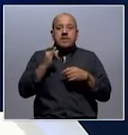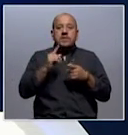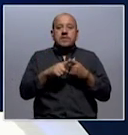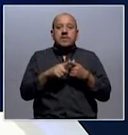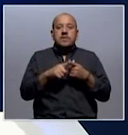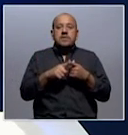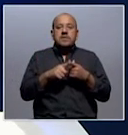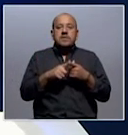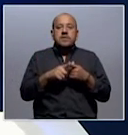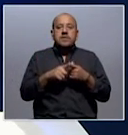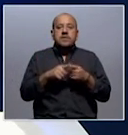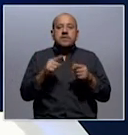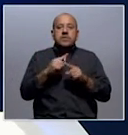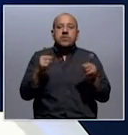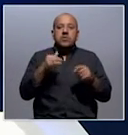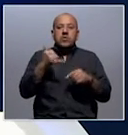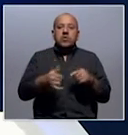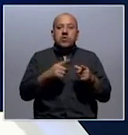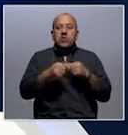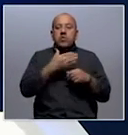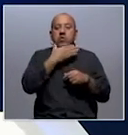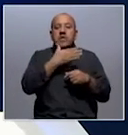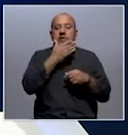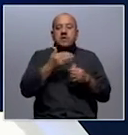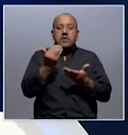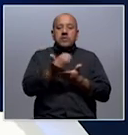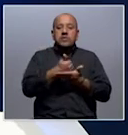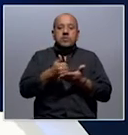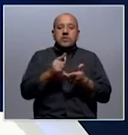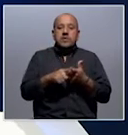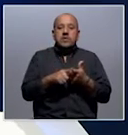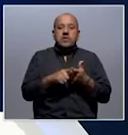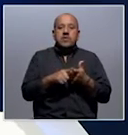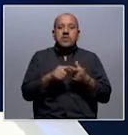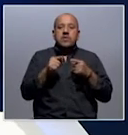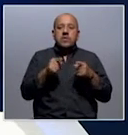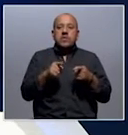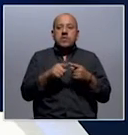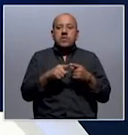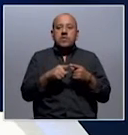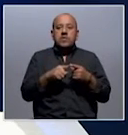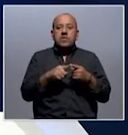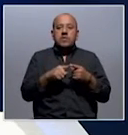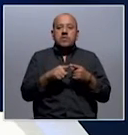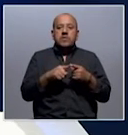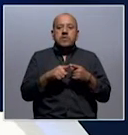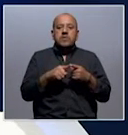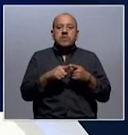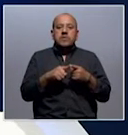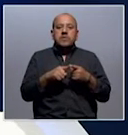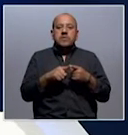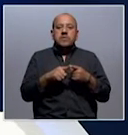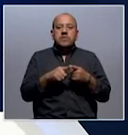de eliminar o sea no lo retiene como grasa y lo elimina lo que hace que sea un efecto mucho este